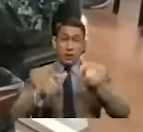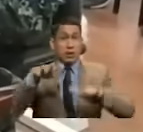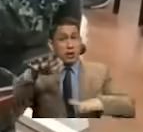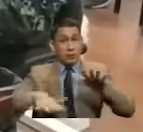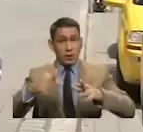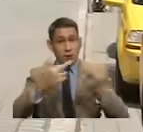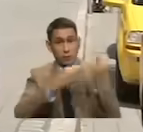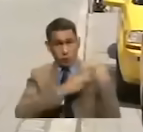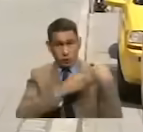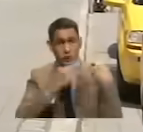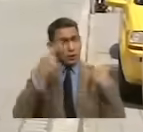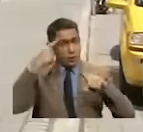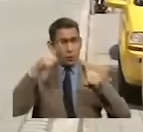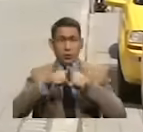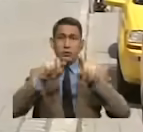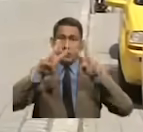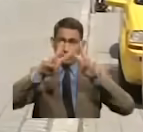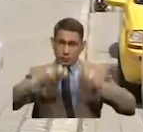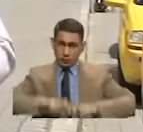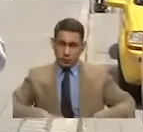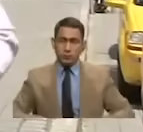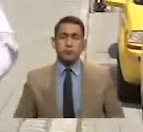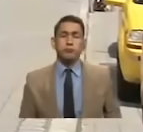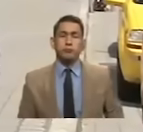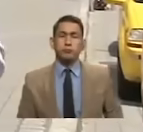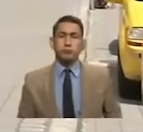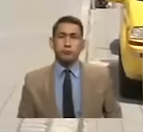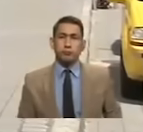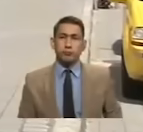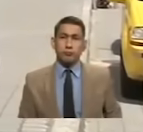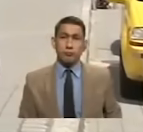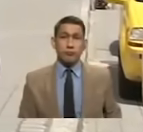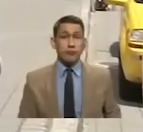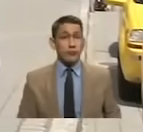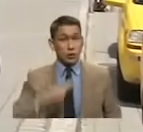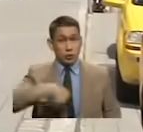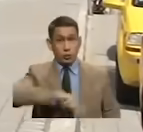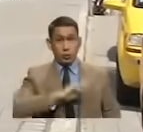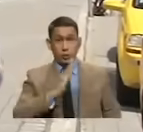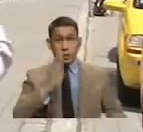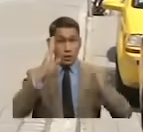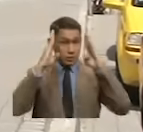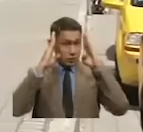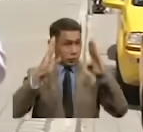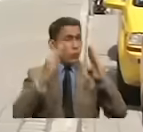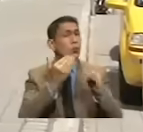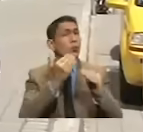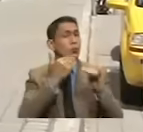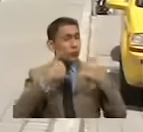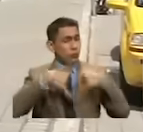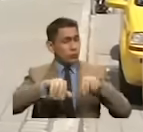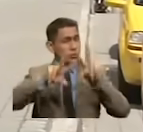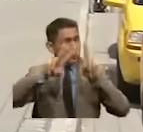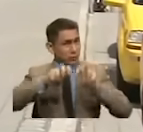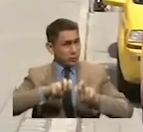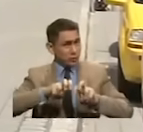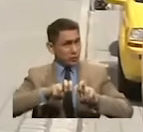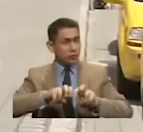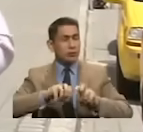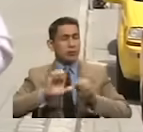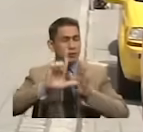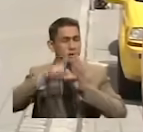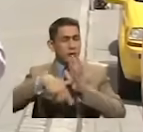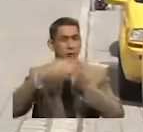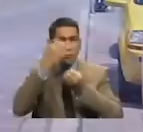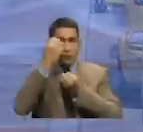penales internacionales no tendrían ninguna validez jurídica. Nosotros estaremos muy pendientes de lo que se registre en este proceso judicial para llevarles